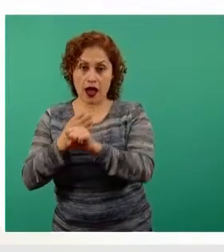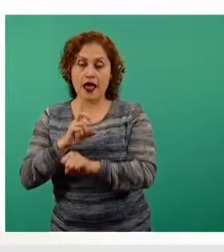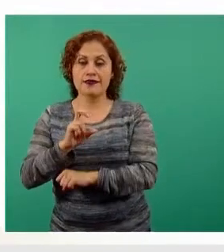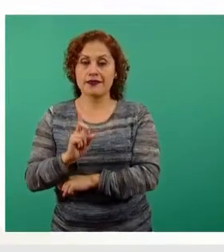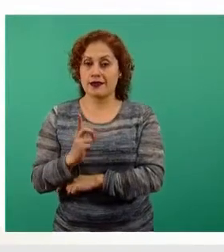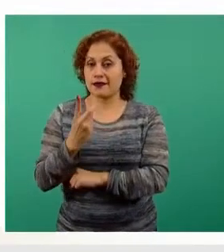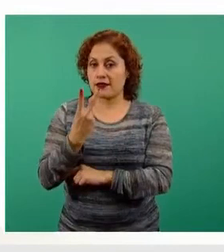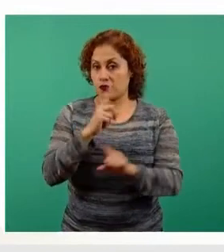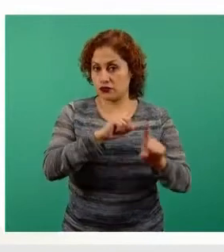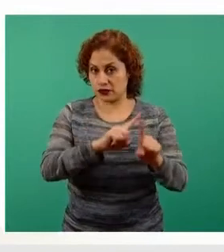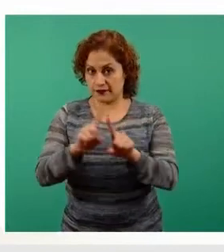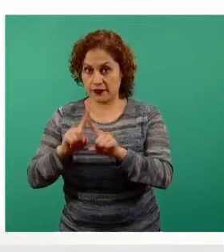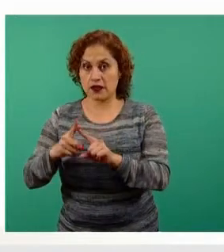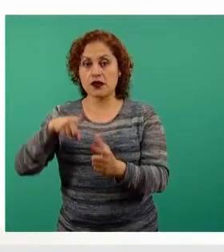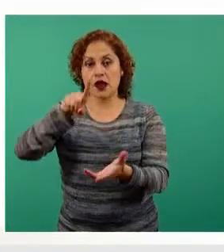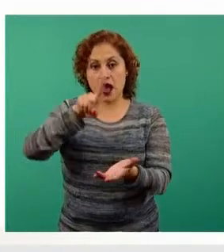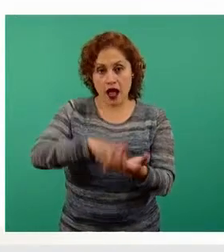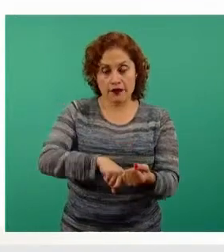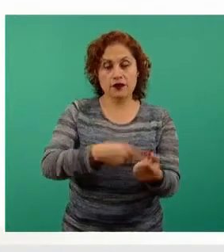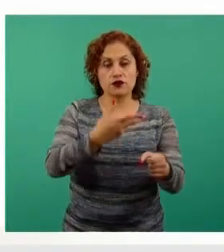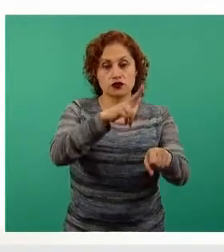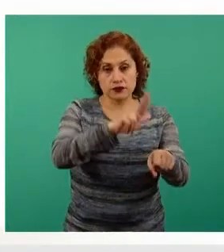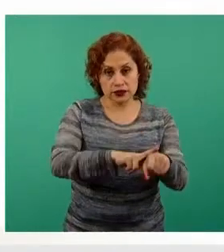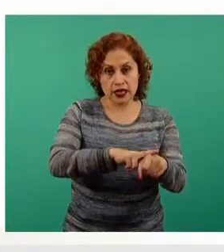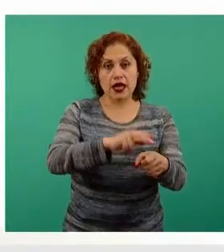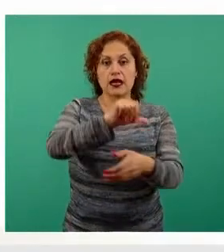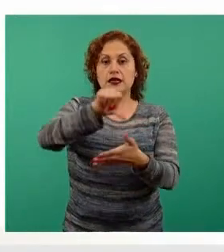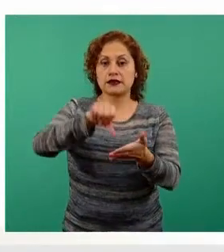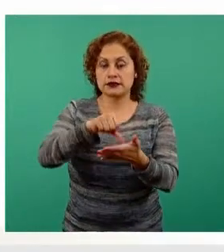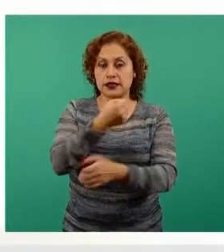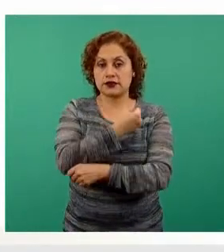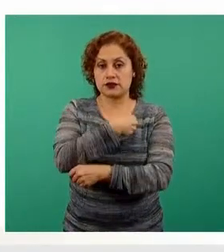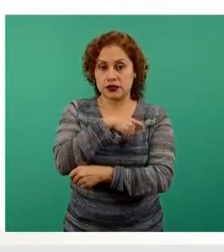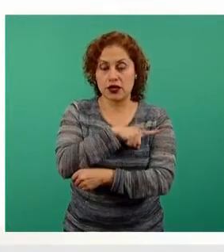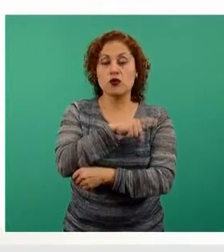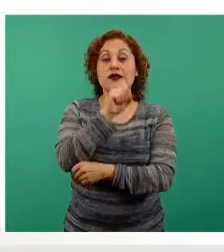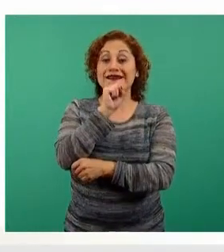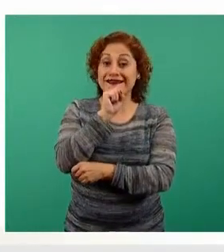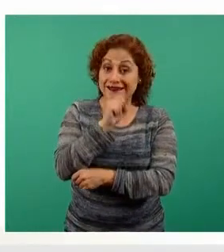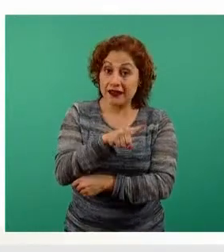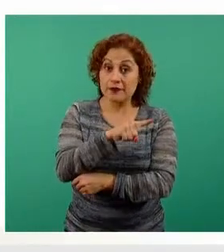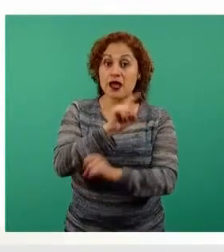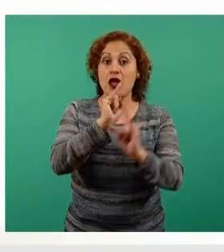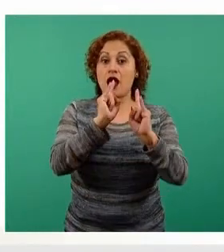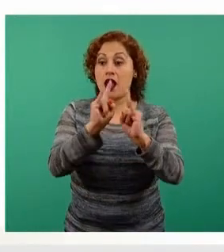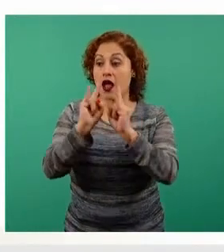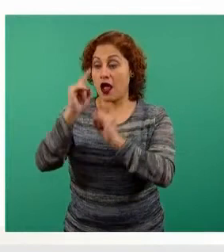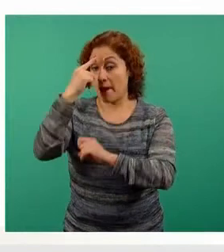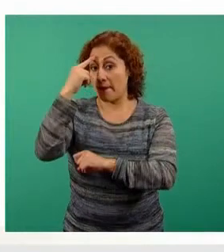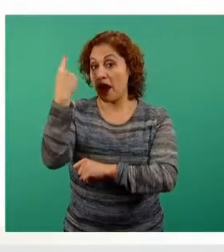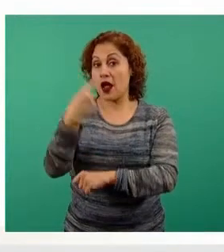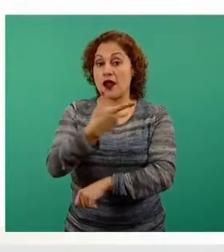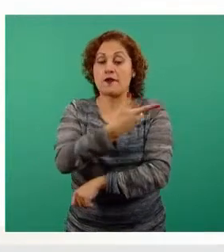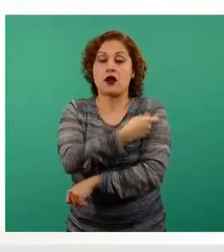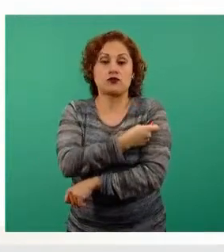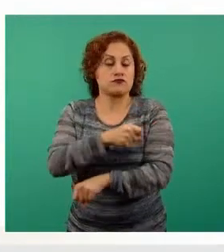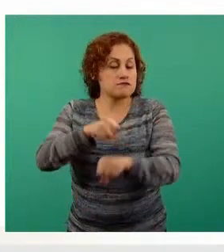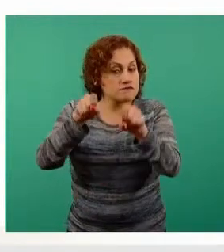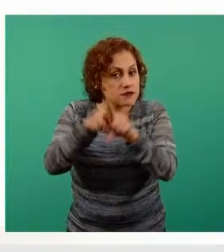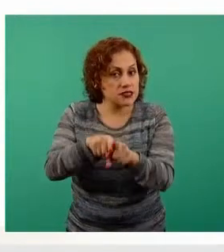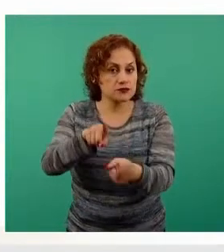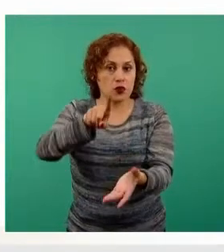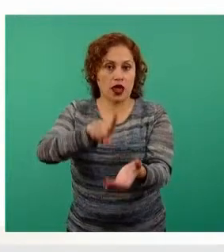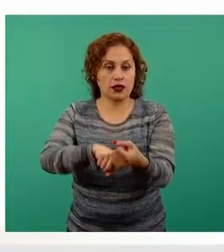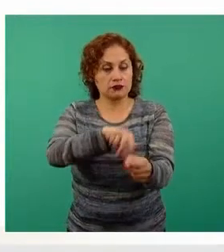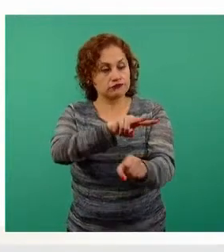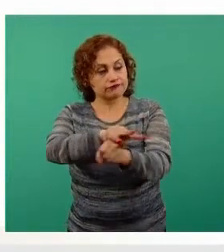unidades médicas, y obviamente también en los puntos de vacunación. Recordemos que como parte de los